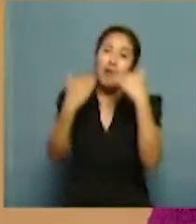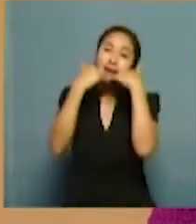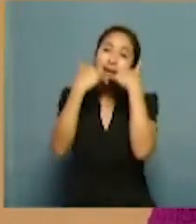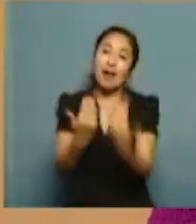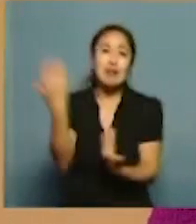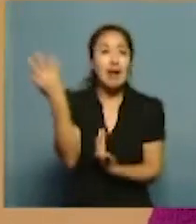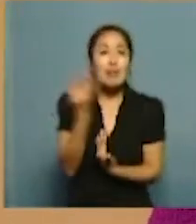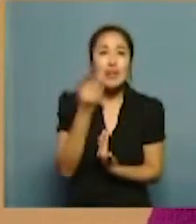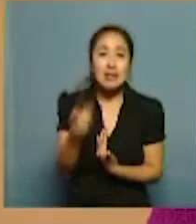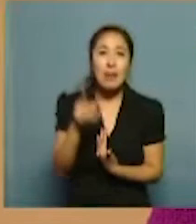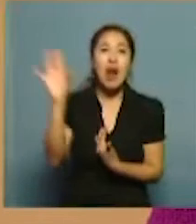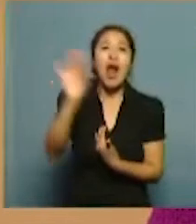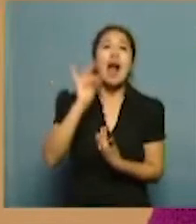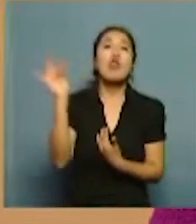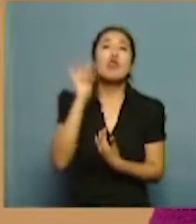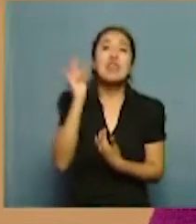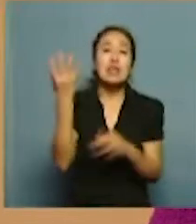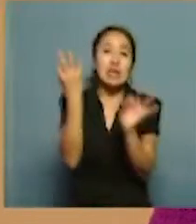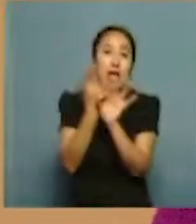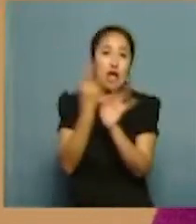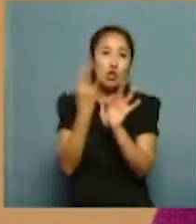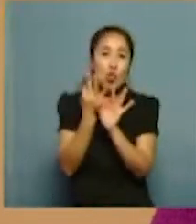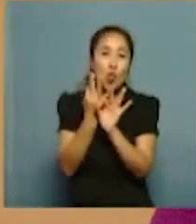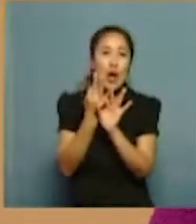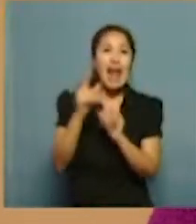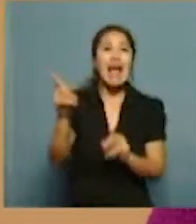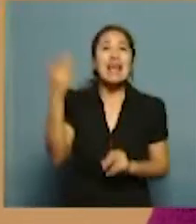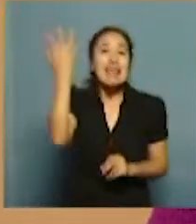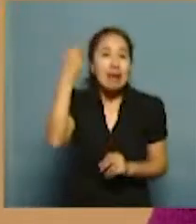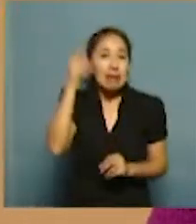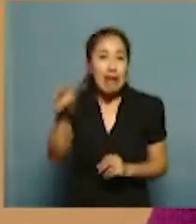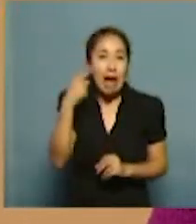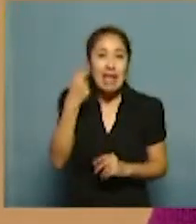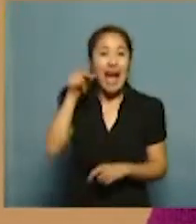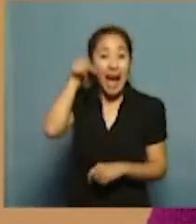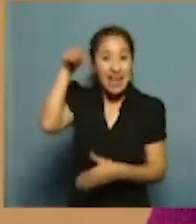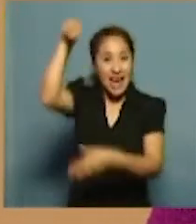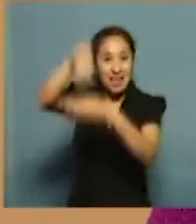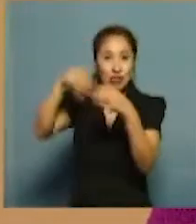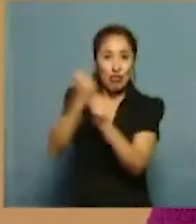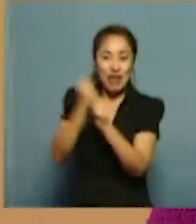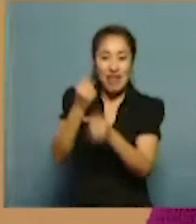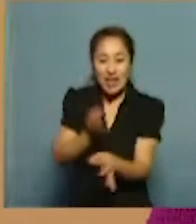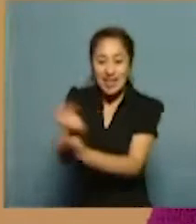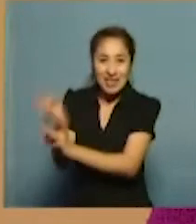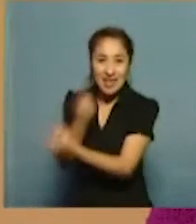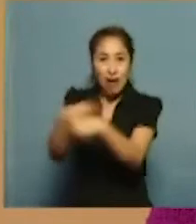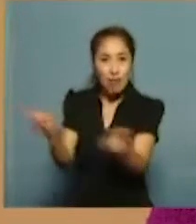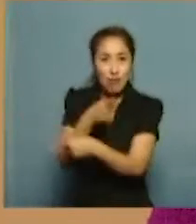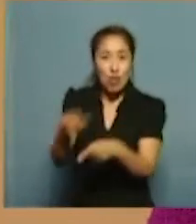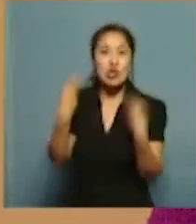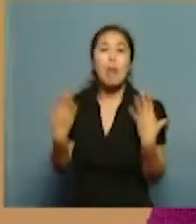especial a los directivos de la escuela república de italia donde se desarrolla el proyecto y que nos facilitan el espacio